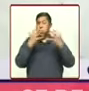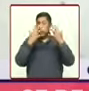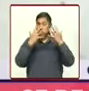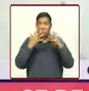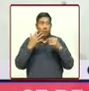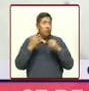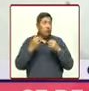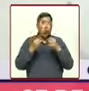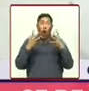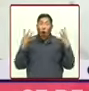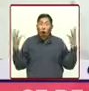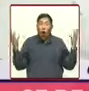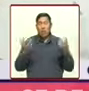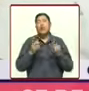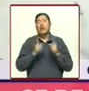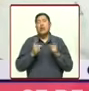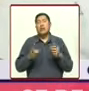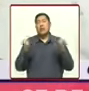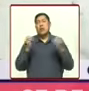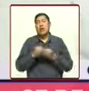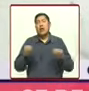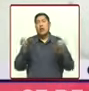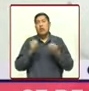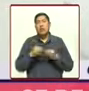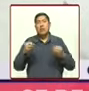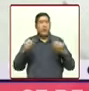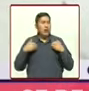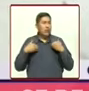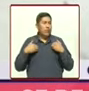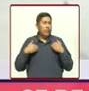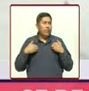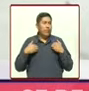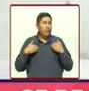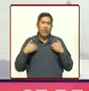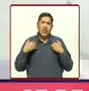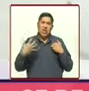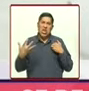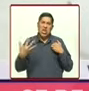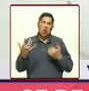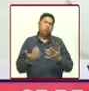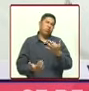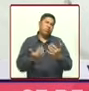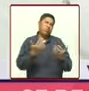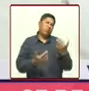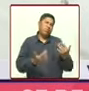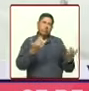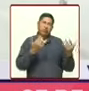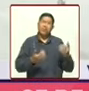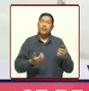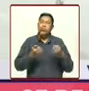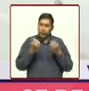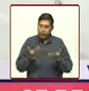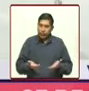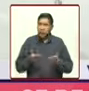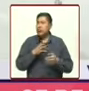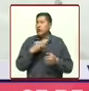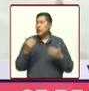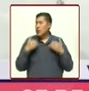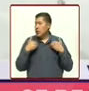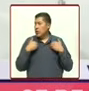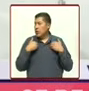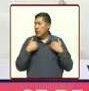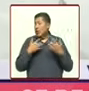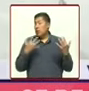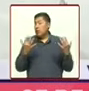estar el doble, y así va a ir aumentando por el hecho que tengo 5 focos nuevos de incendios de calor, y también tengo